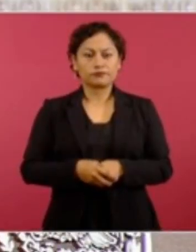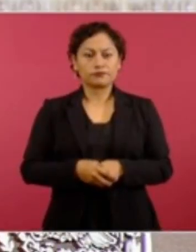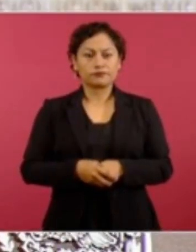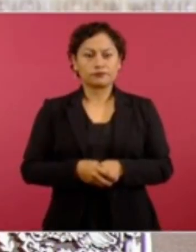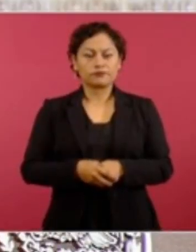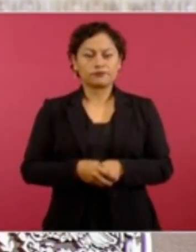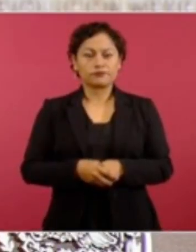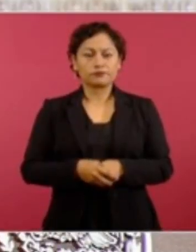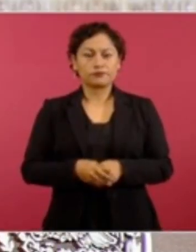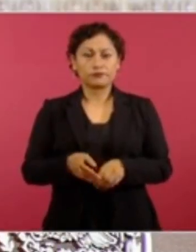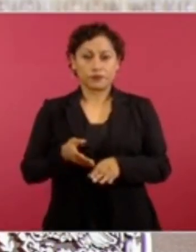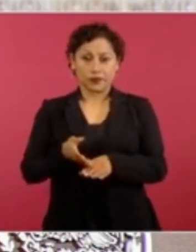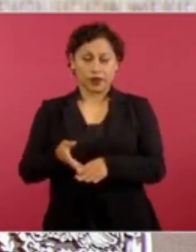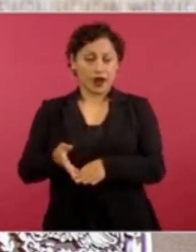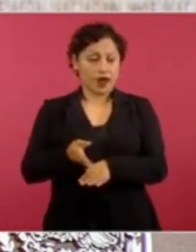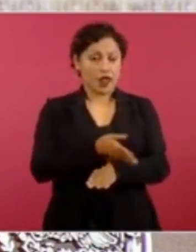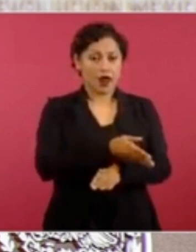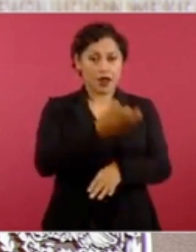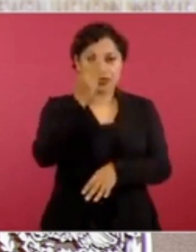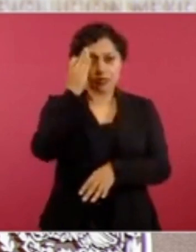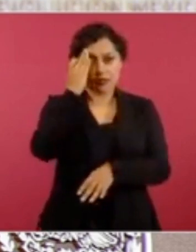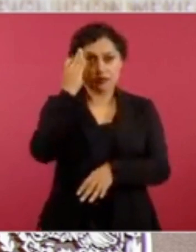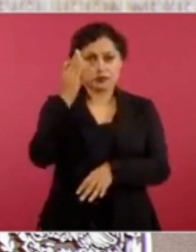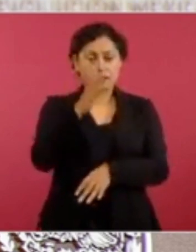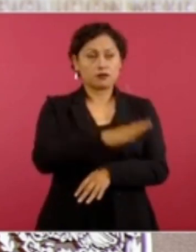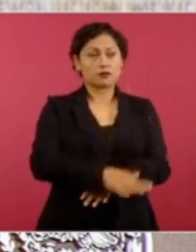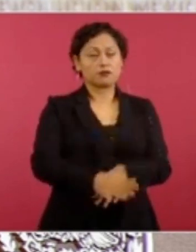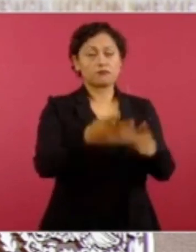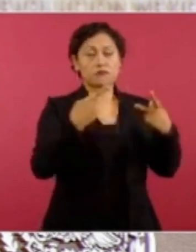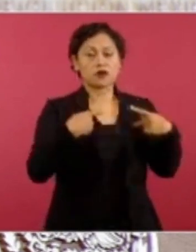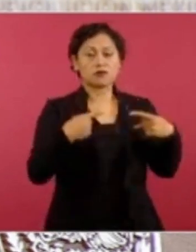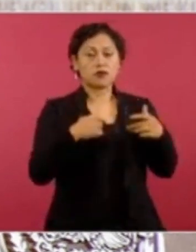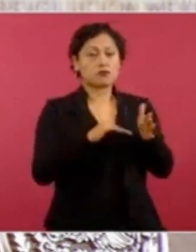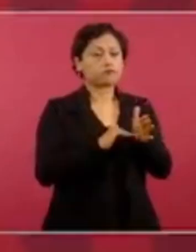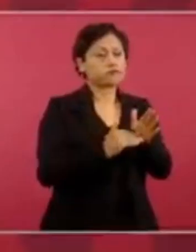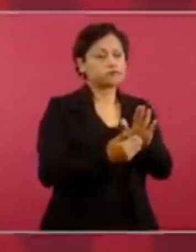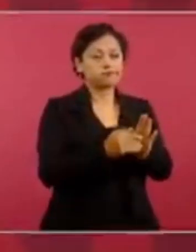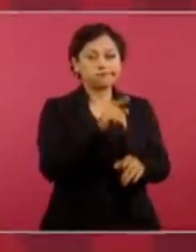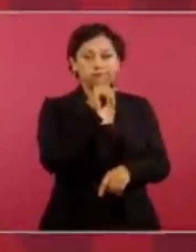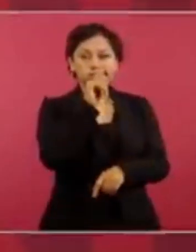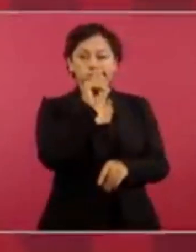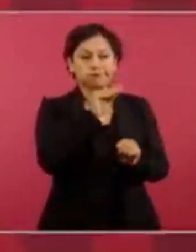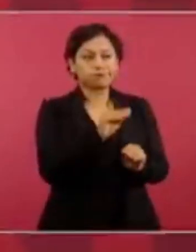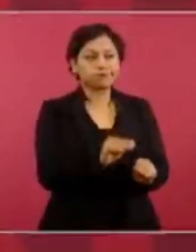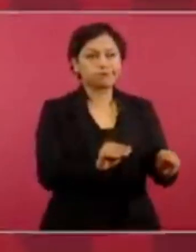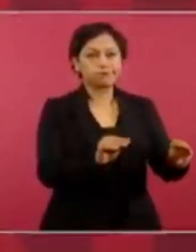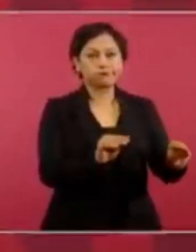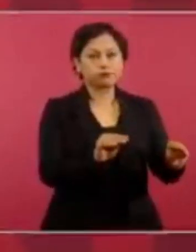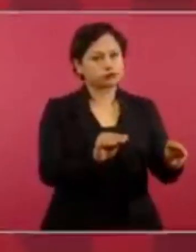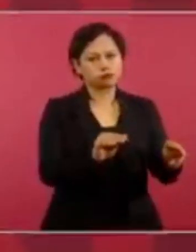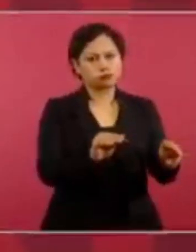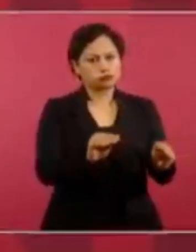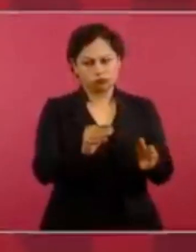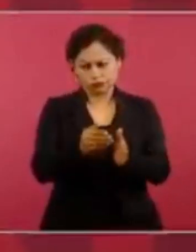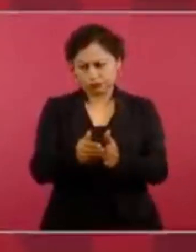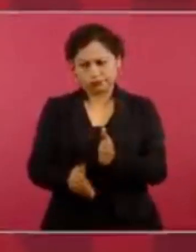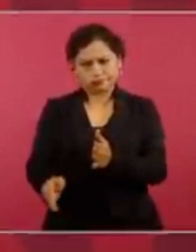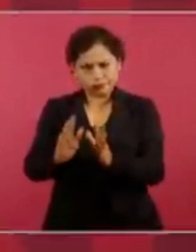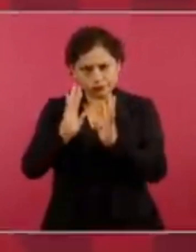pacto del silencio y de impunidad